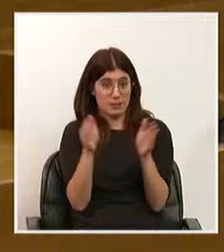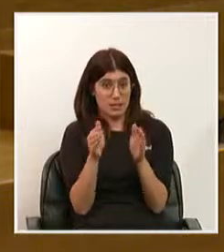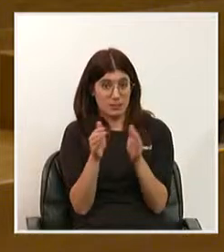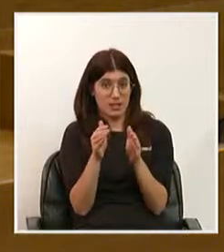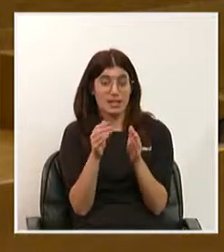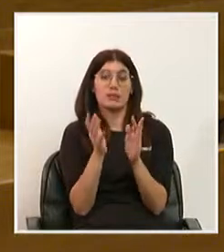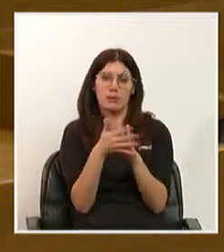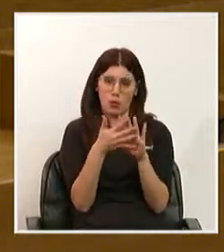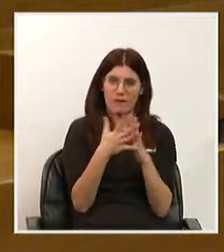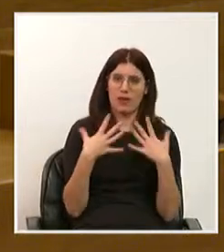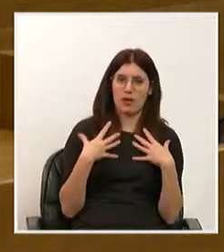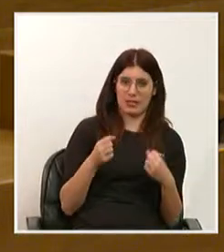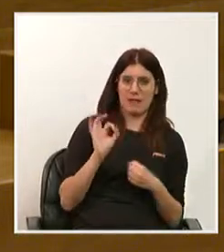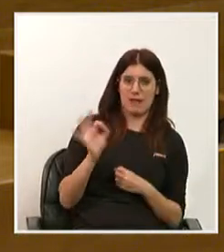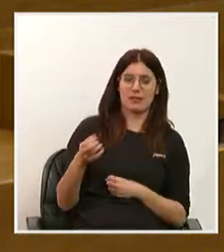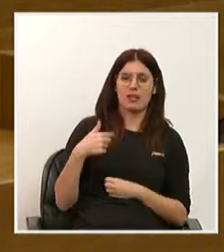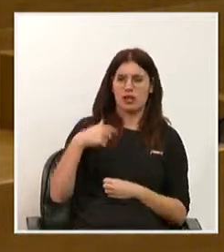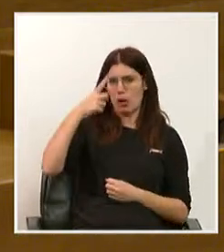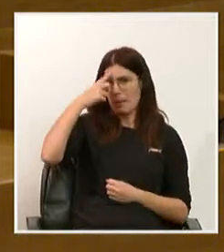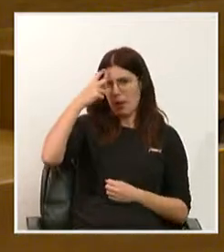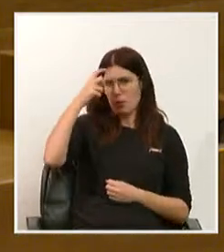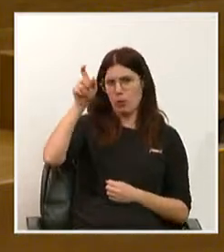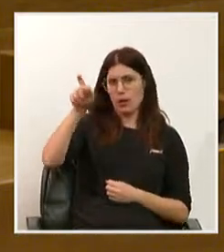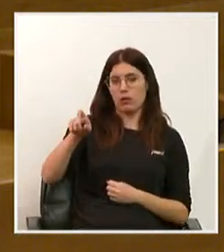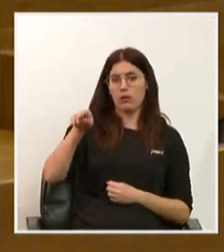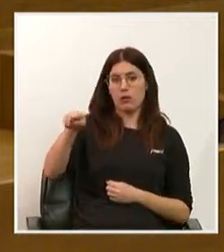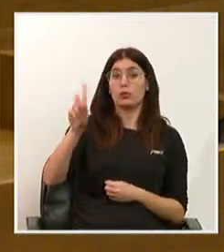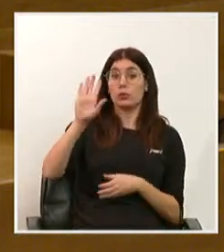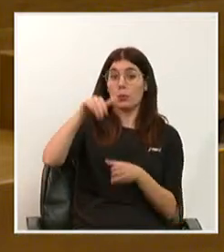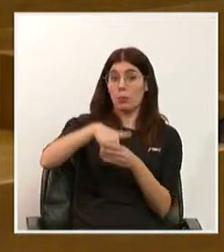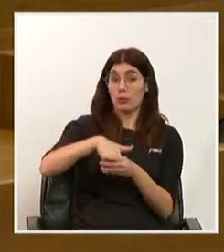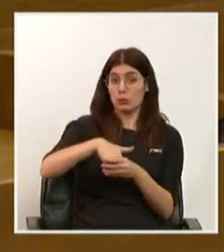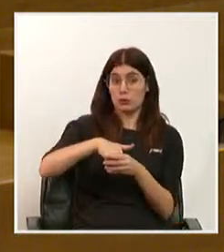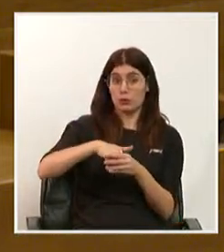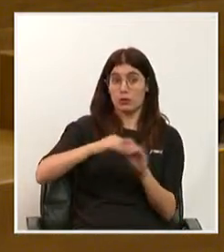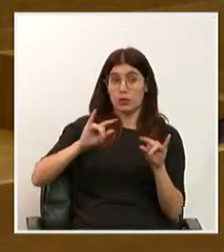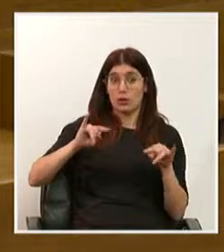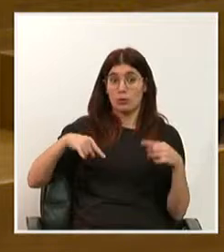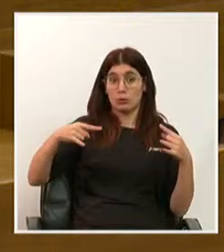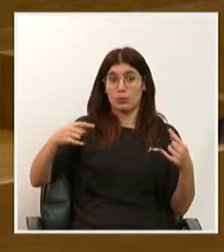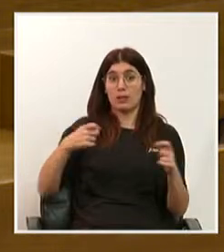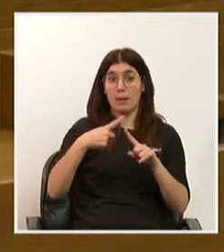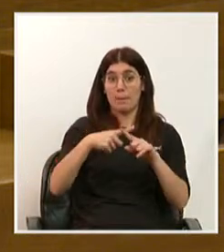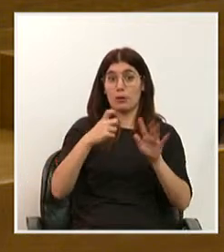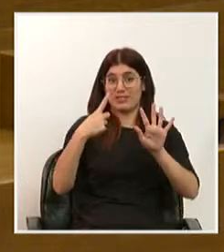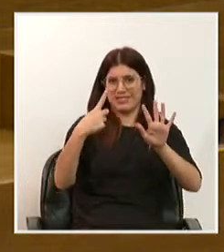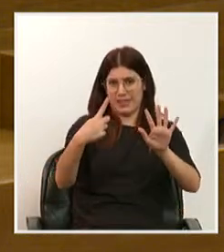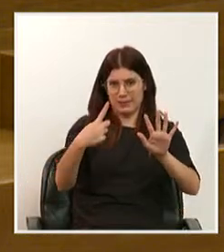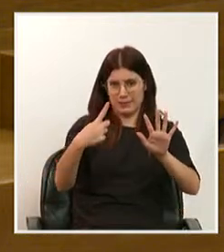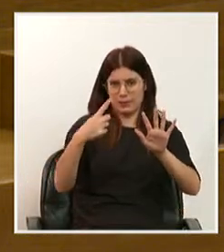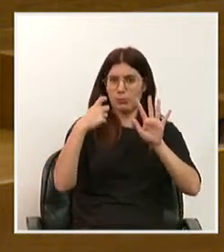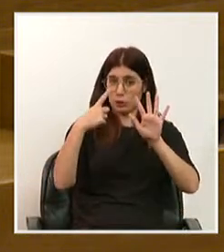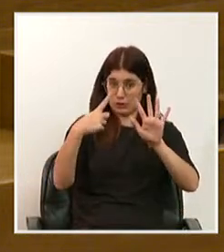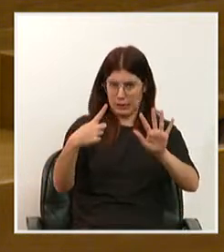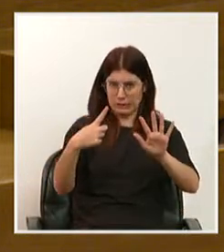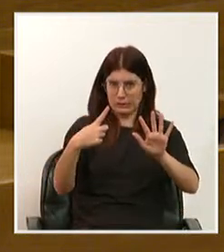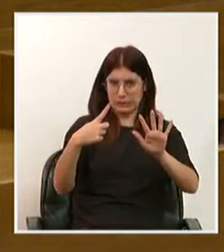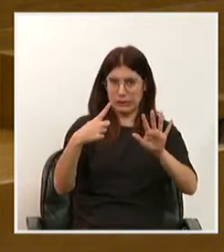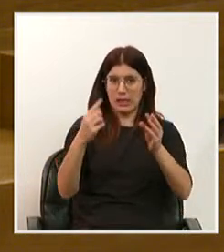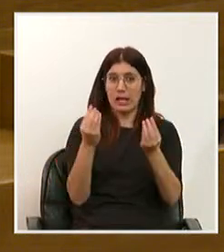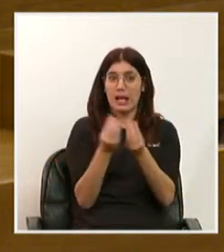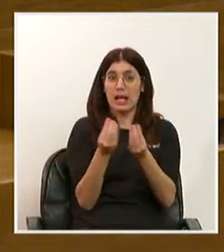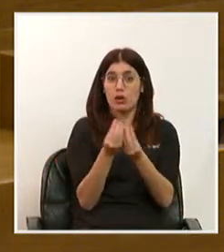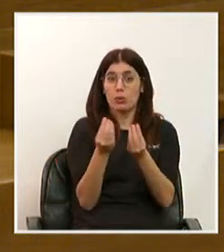sanidad yo le recuerdo que usted con su voto multiplicó por seis por seis el número de